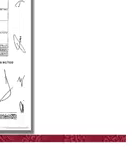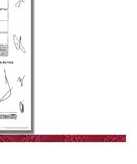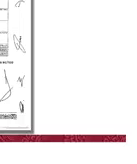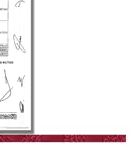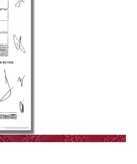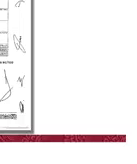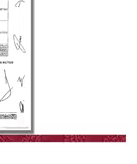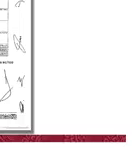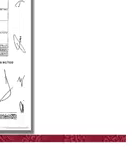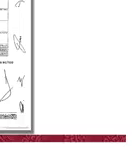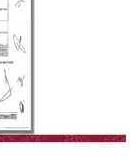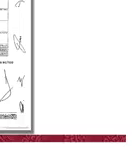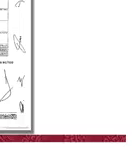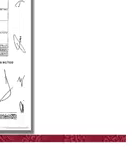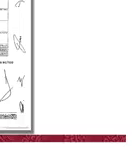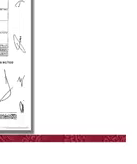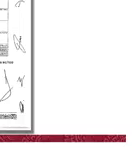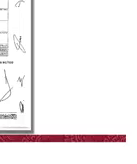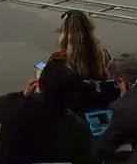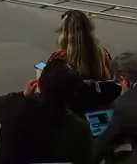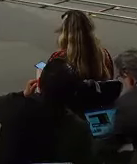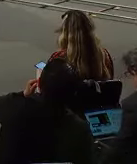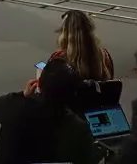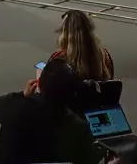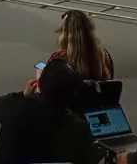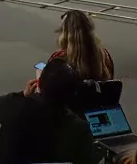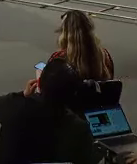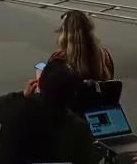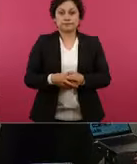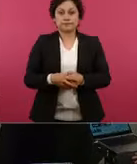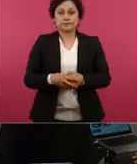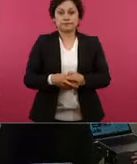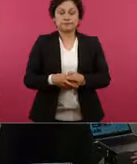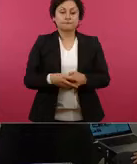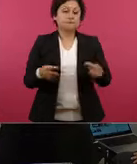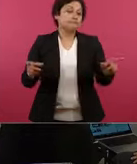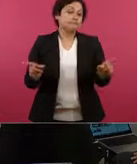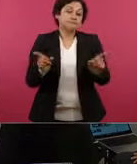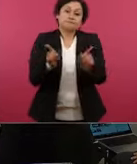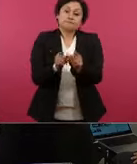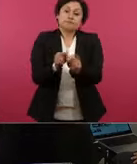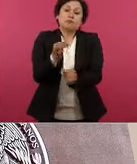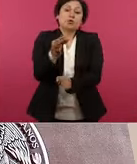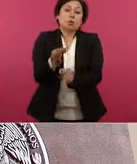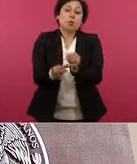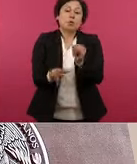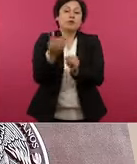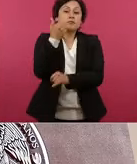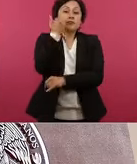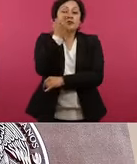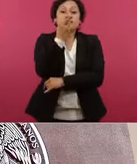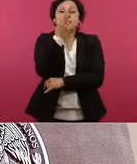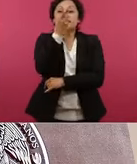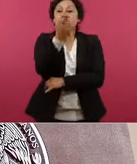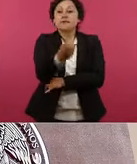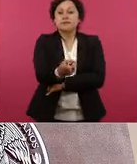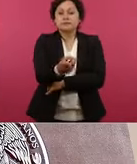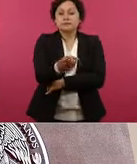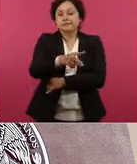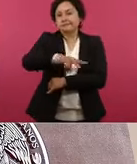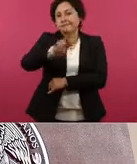periodístico. Llegamos a la final de la sección. Solo queremos decirles que si no existieran las